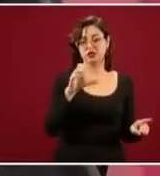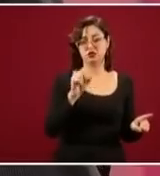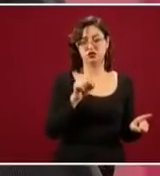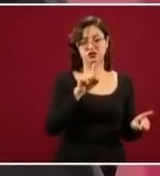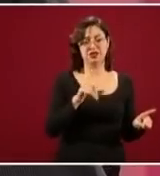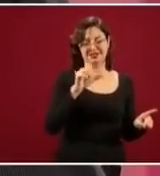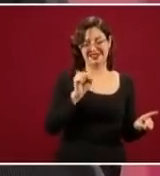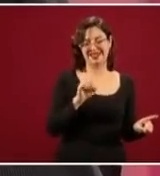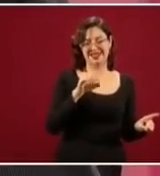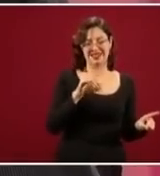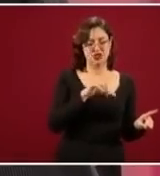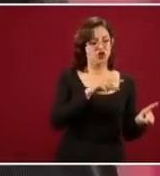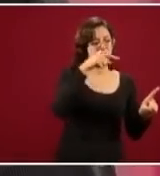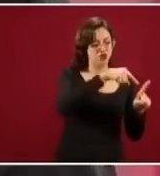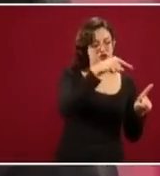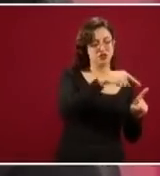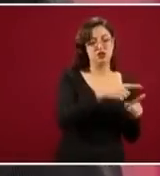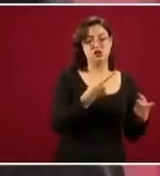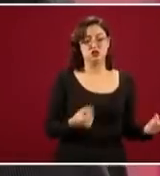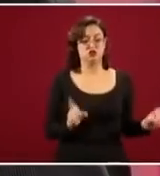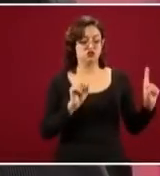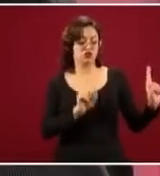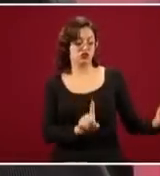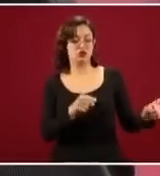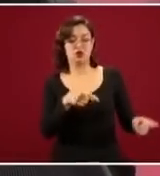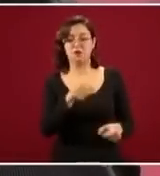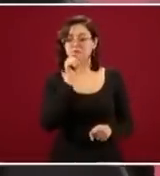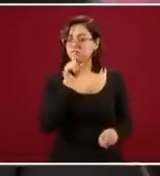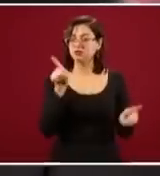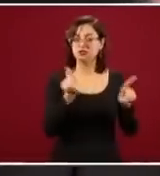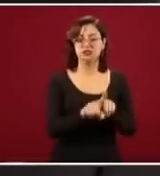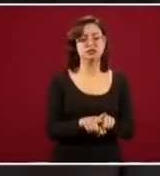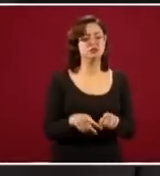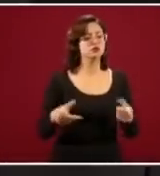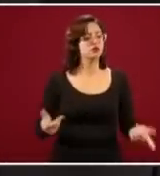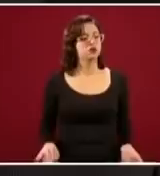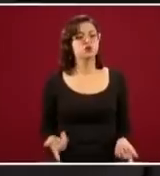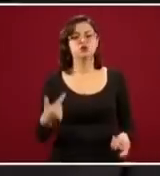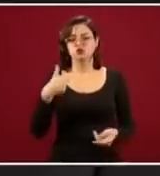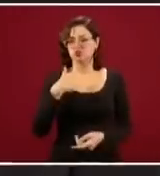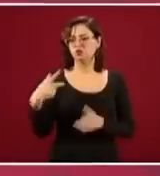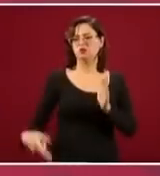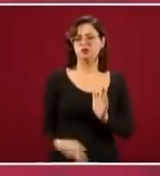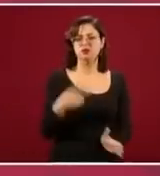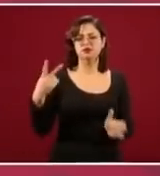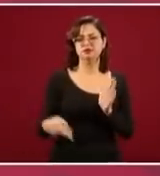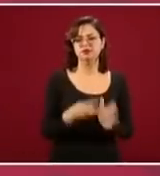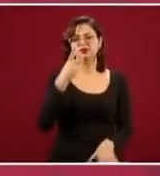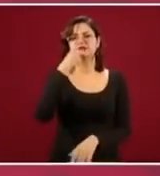eso ayuda más, ¿no?, a que no se vuelva a repetir